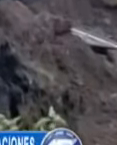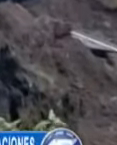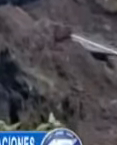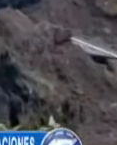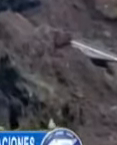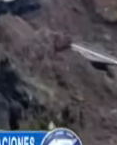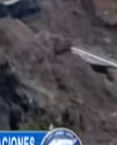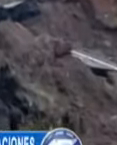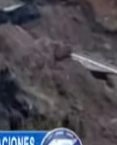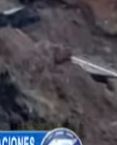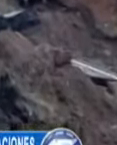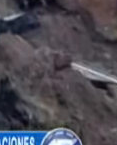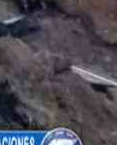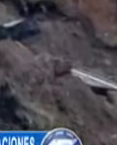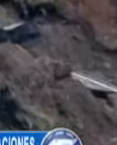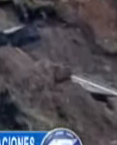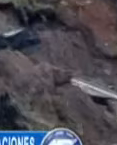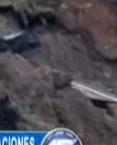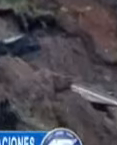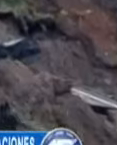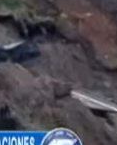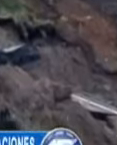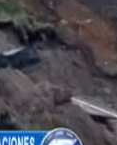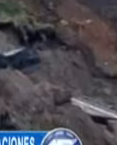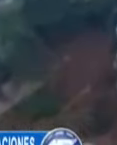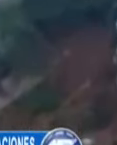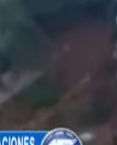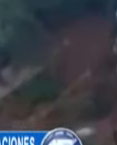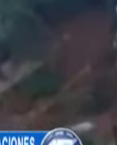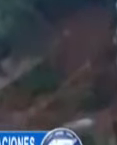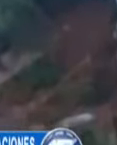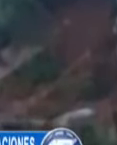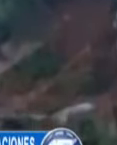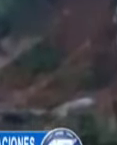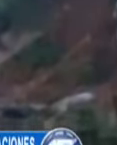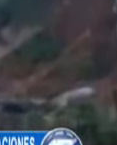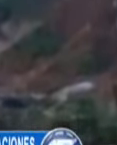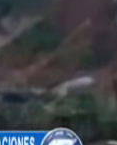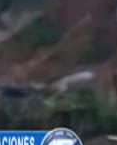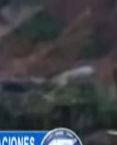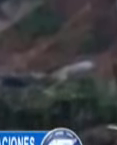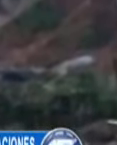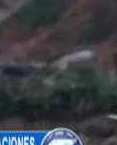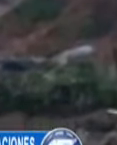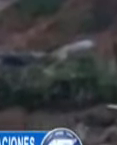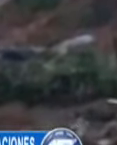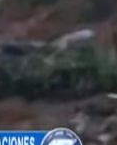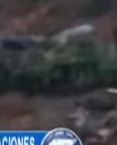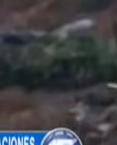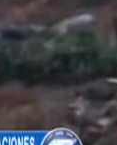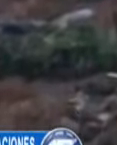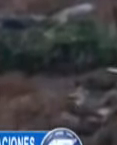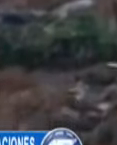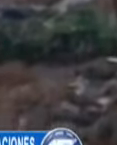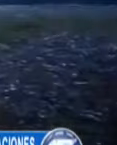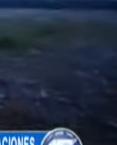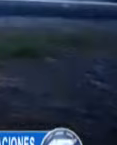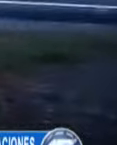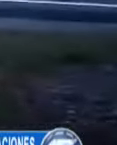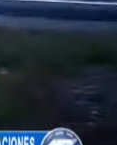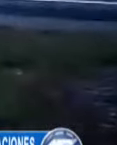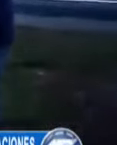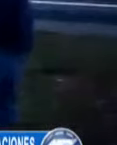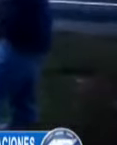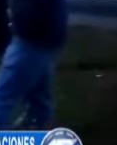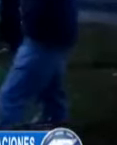de la habilitación de una ruta, el ministro dijo que están buscando la manera de ayudar a las personas que perdieron su hogar a raíz